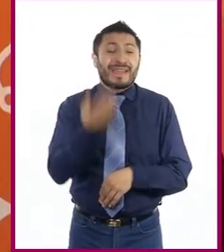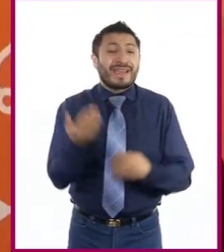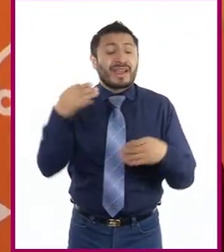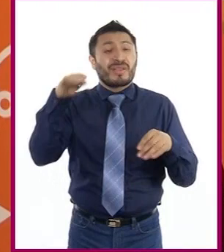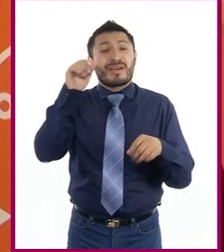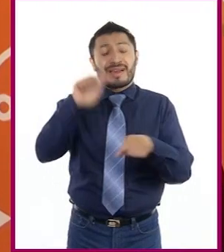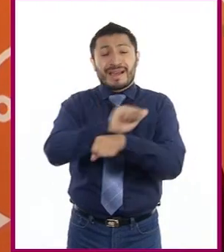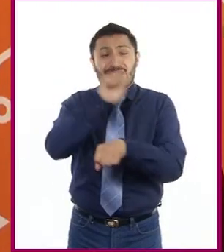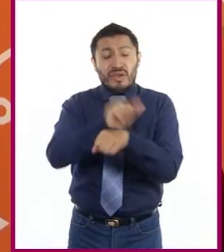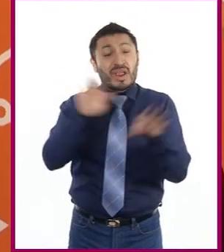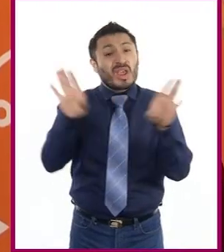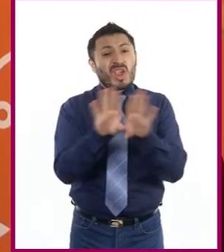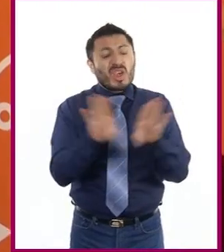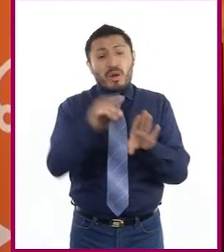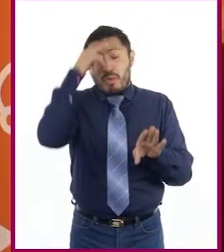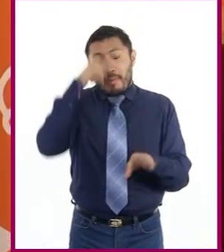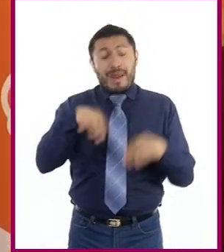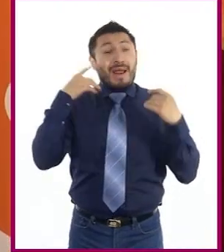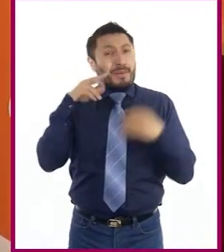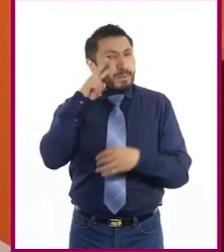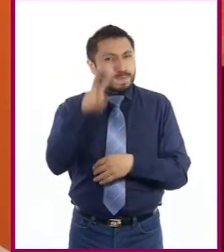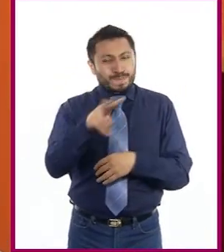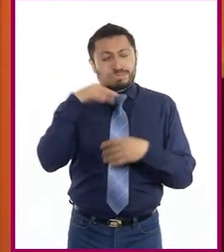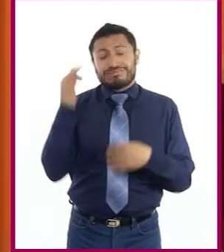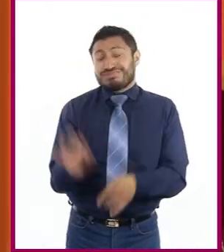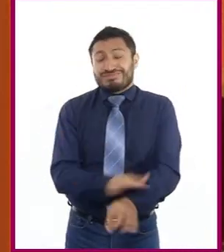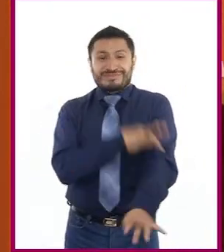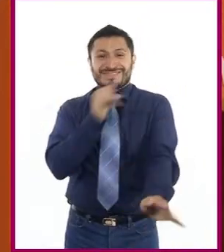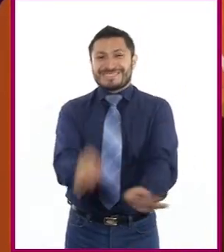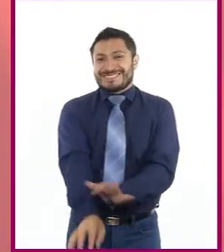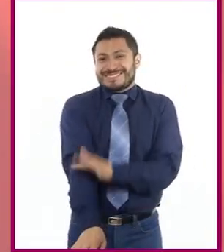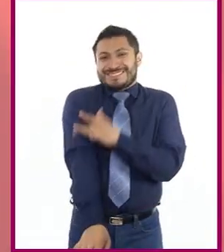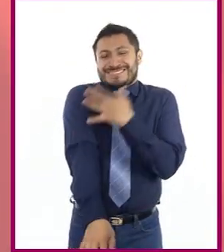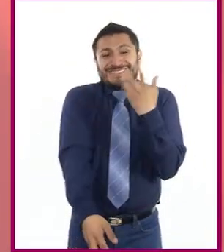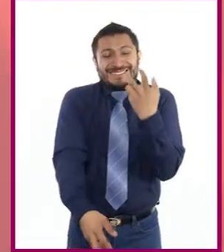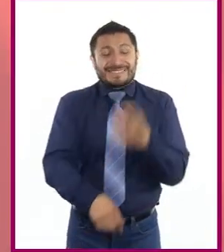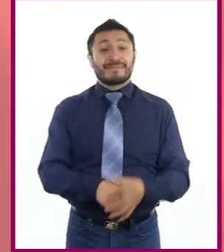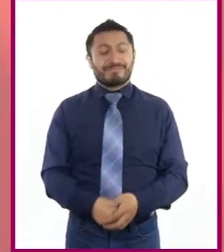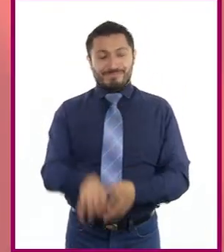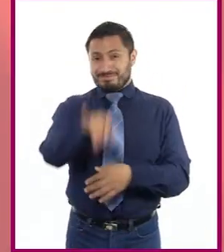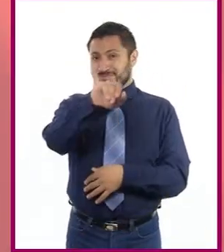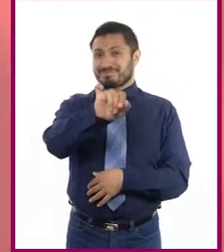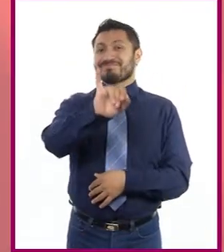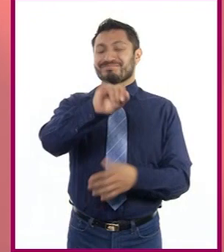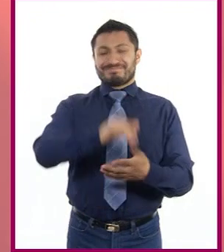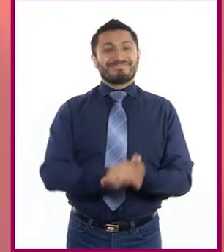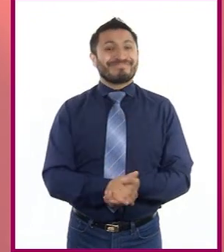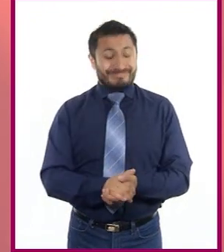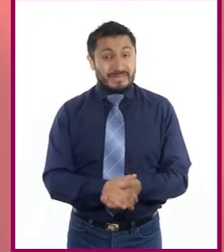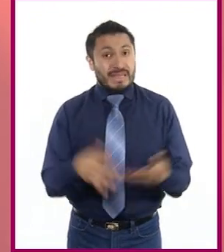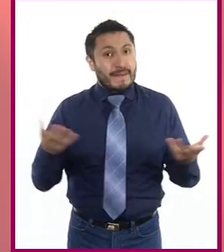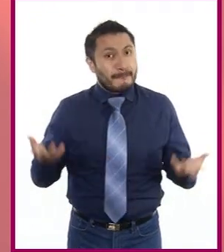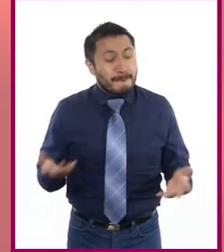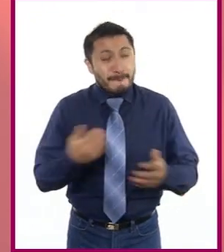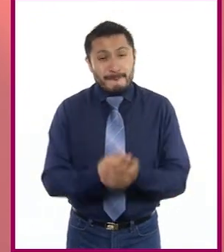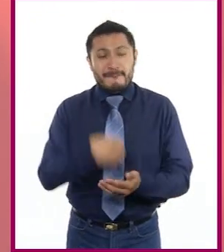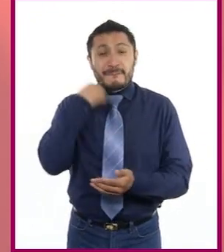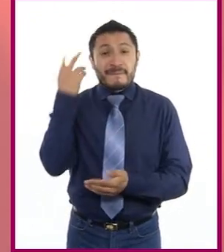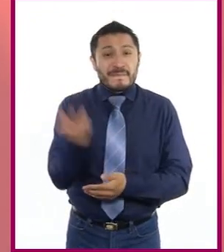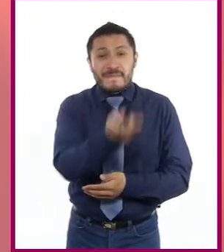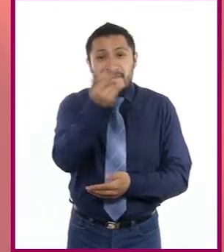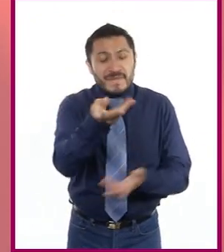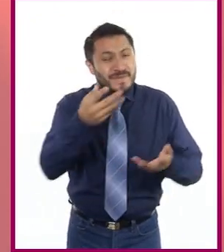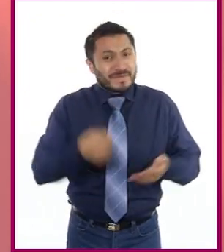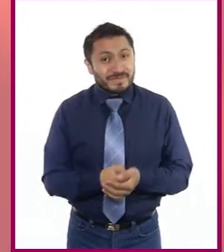para emocionarnos con su actuación. Así es, Enrique. Por cierto, quiero